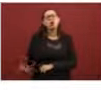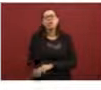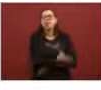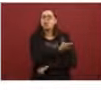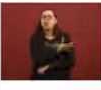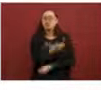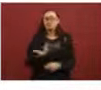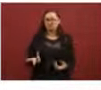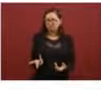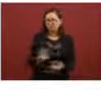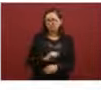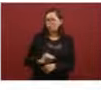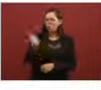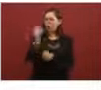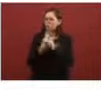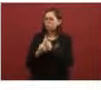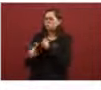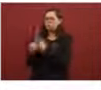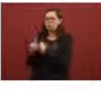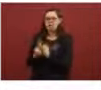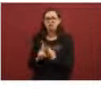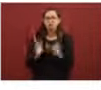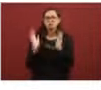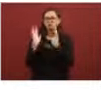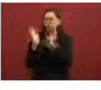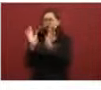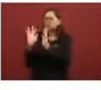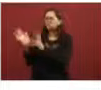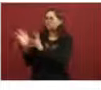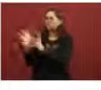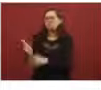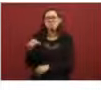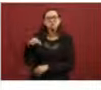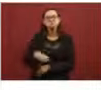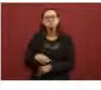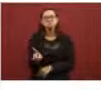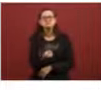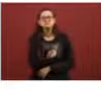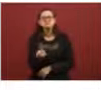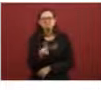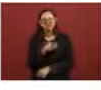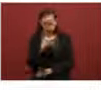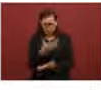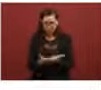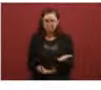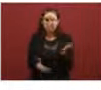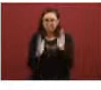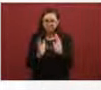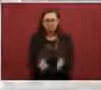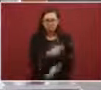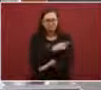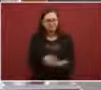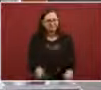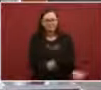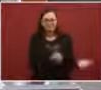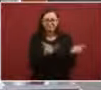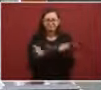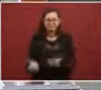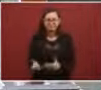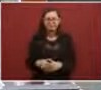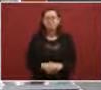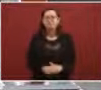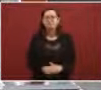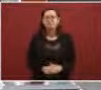otros países demuestran lo ya mencionado en su importancia. La siguiente, por favor. La resistencia